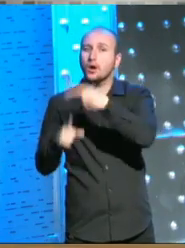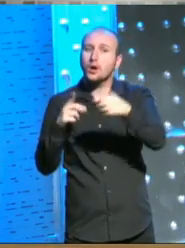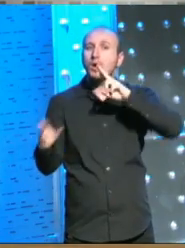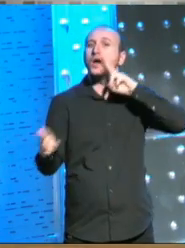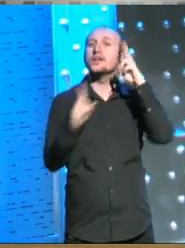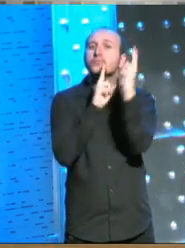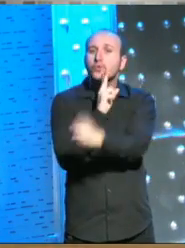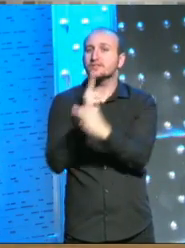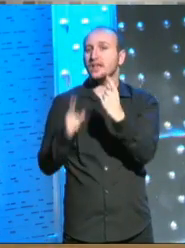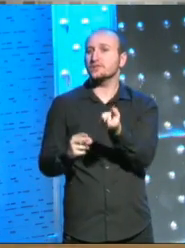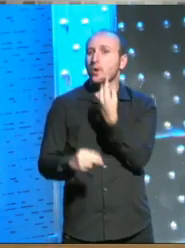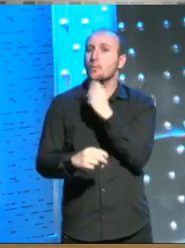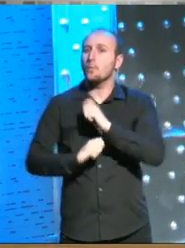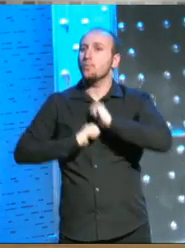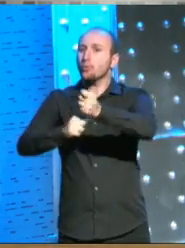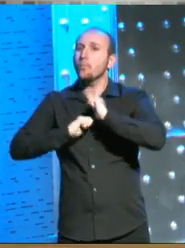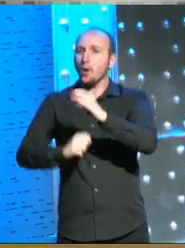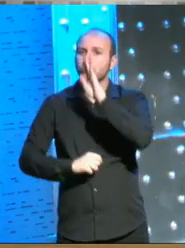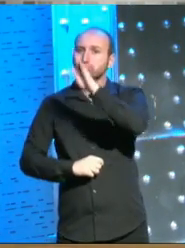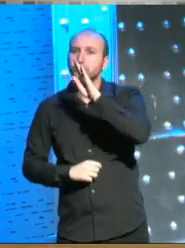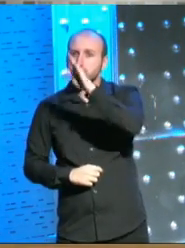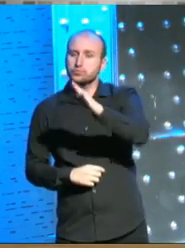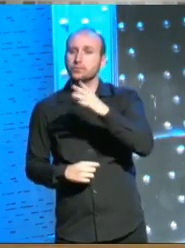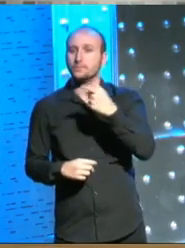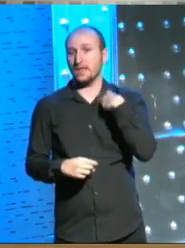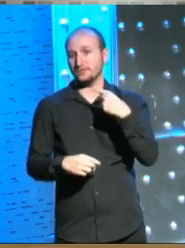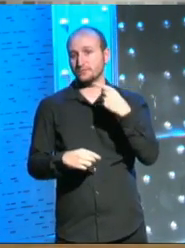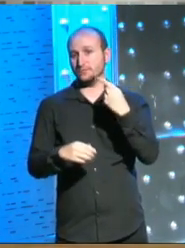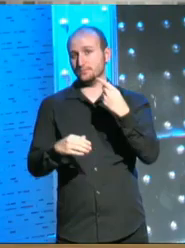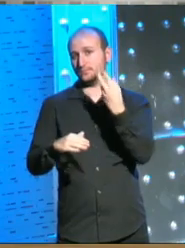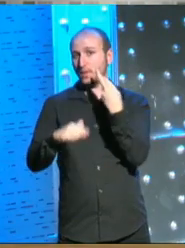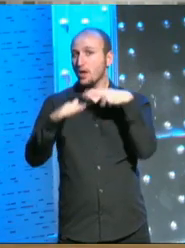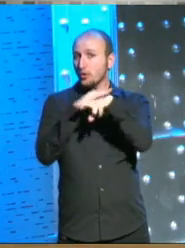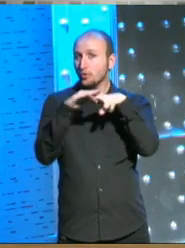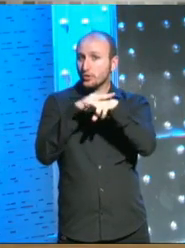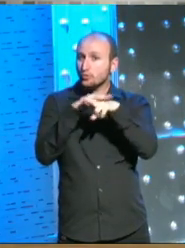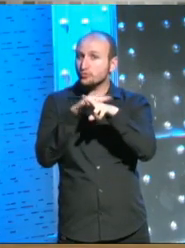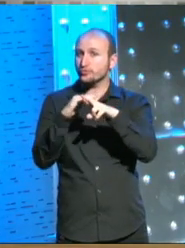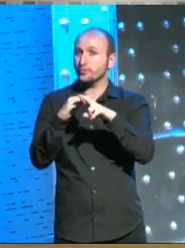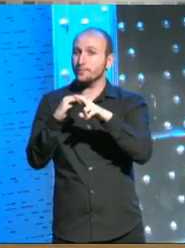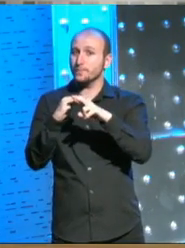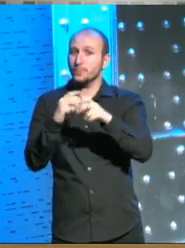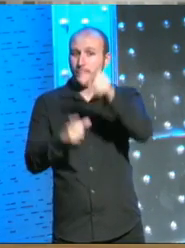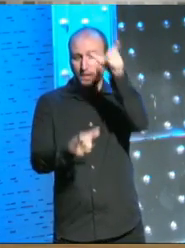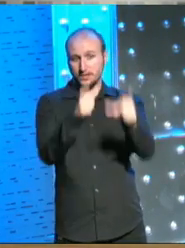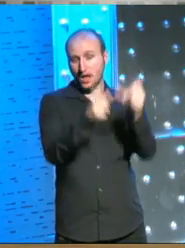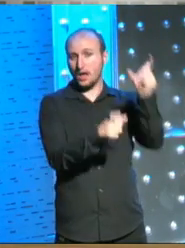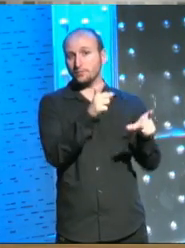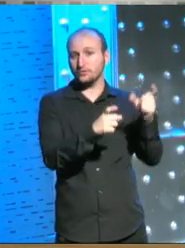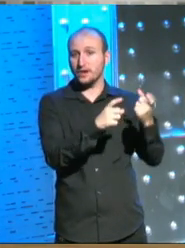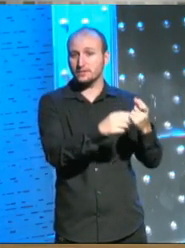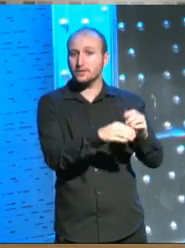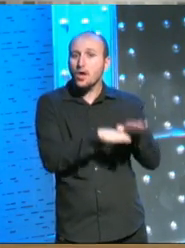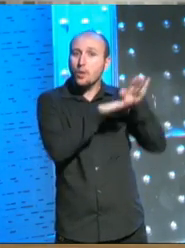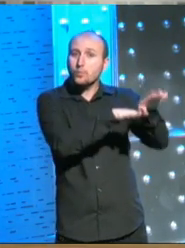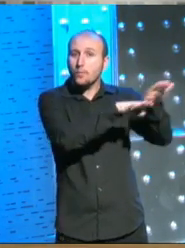y la capacidad de respuesta es el criterio que usan para elegir a los que serán sujetos de seguimiento a lo largo de